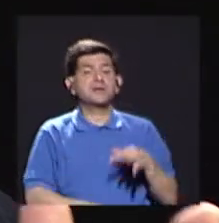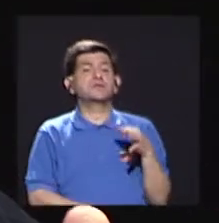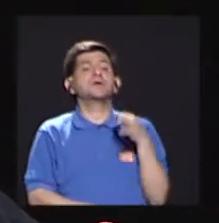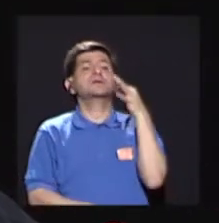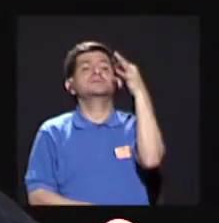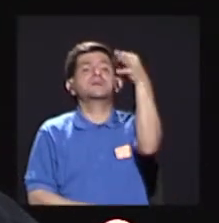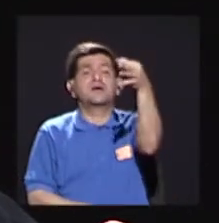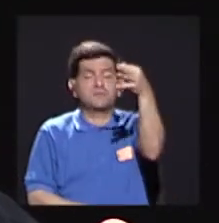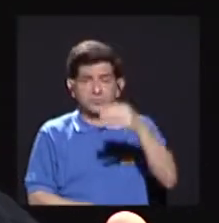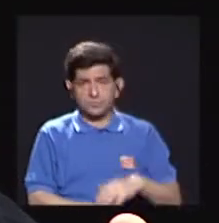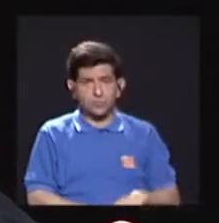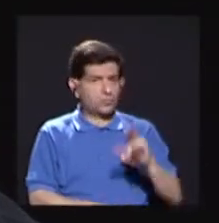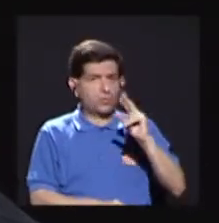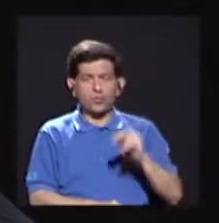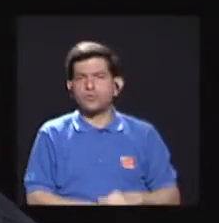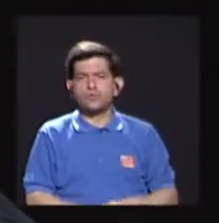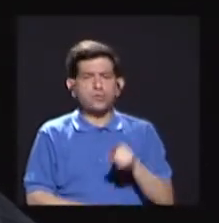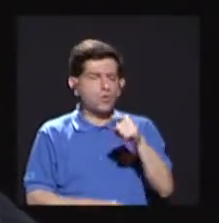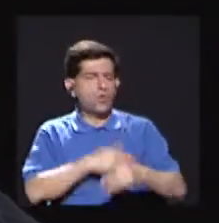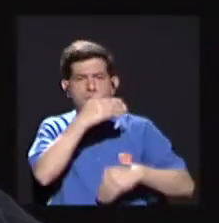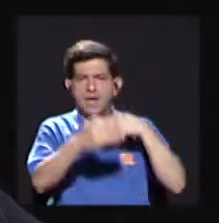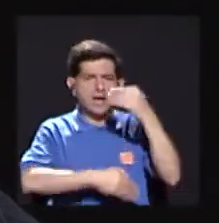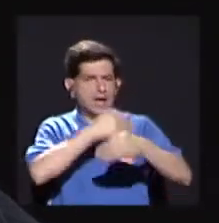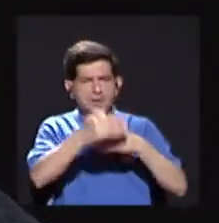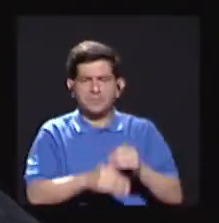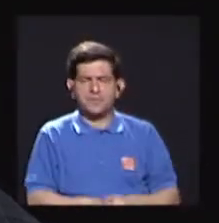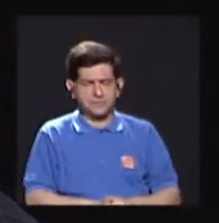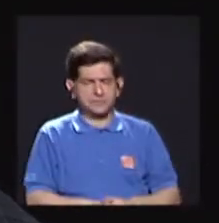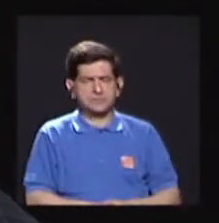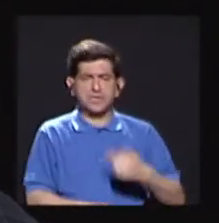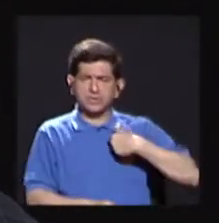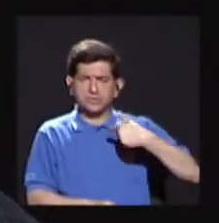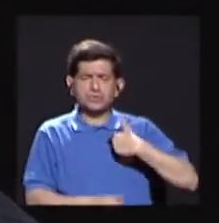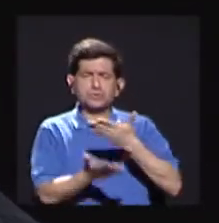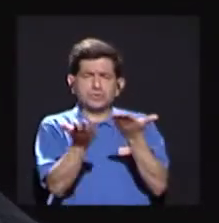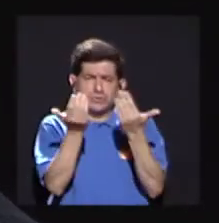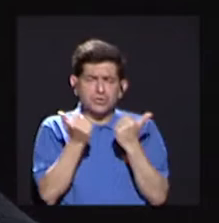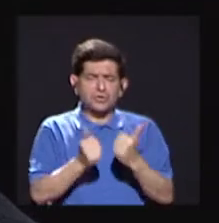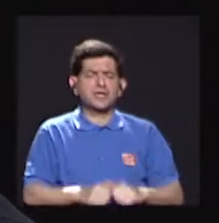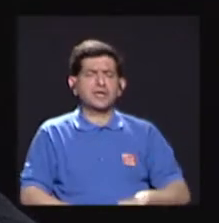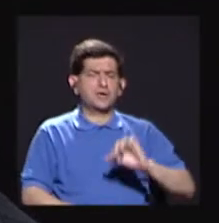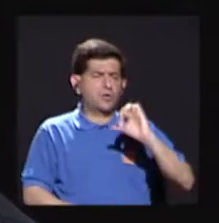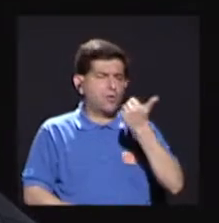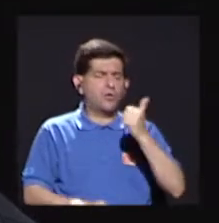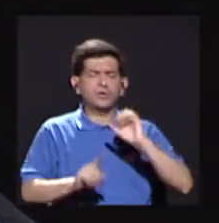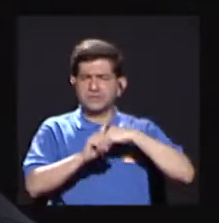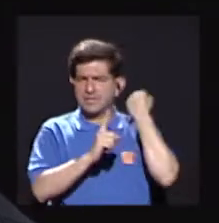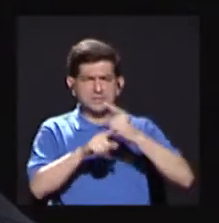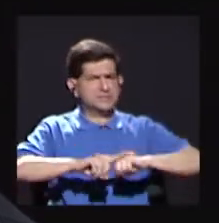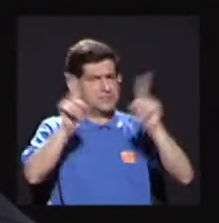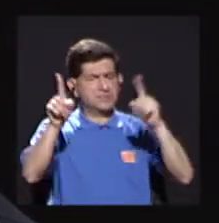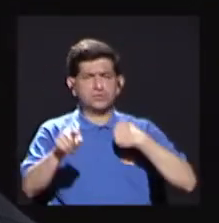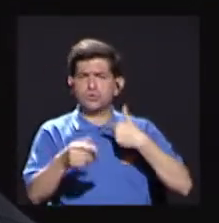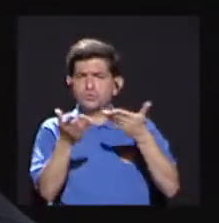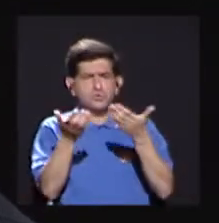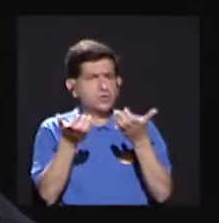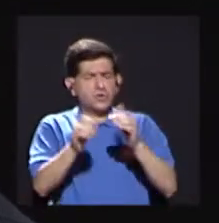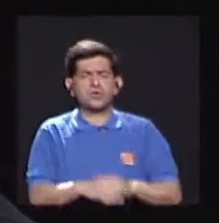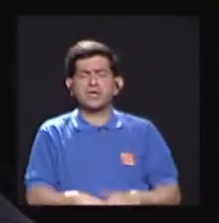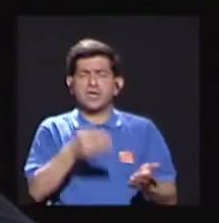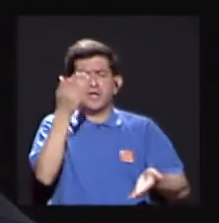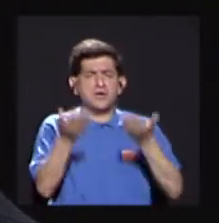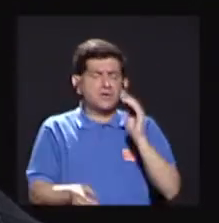no necesariamente en los bandazos de la vela si yo lo que quiero es llegar al otro lado no me interesa que el barco ande dando